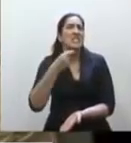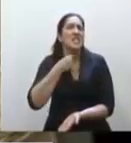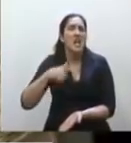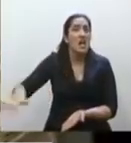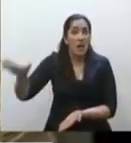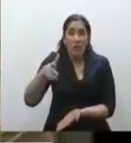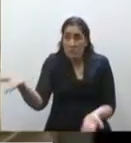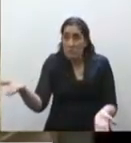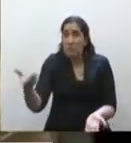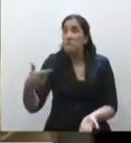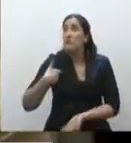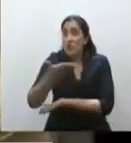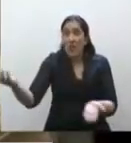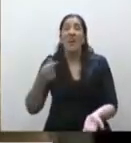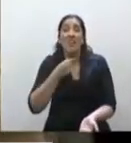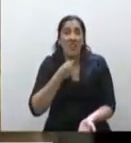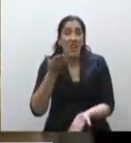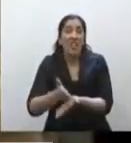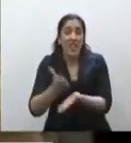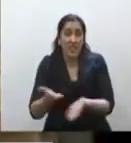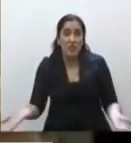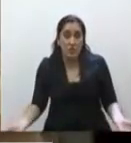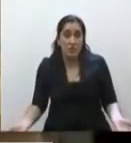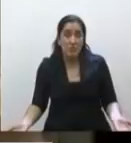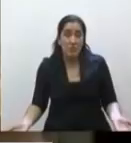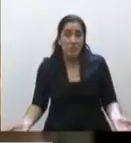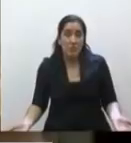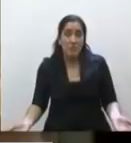porque quieren derechos. Entonces creo que